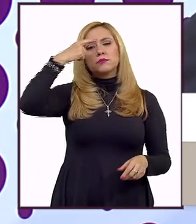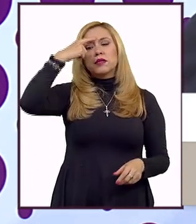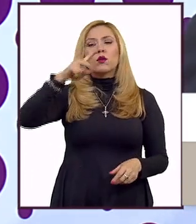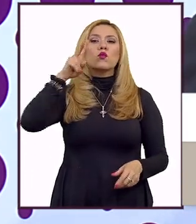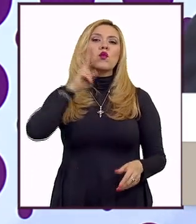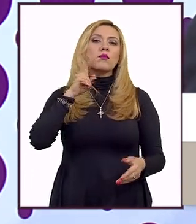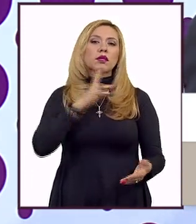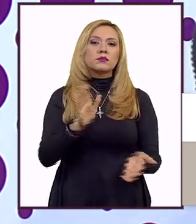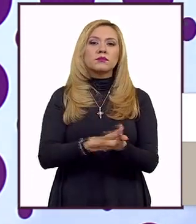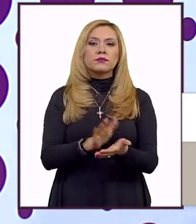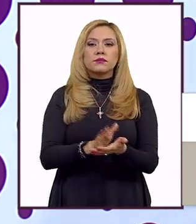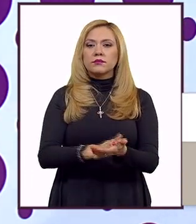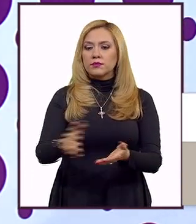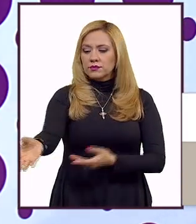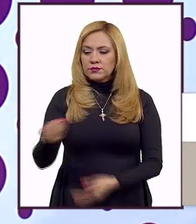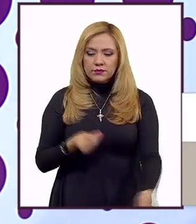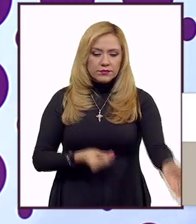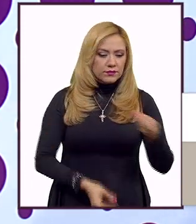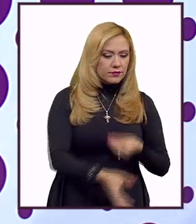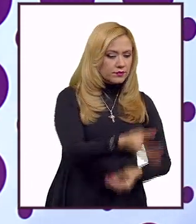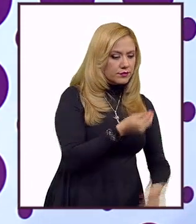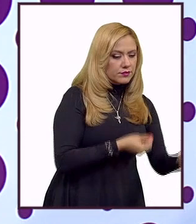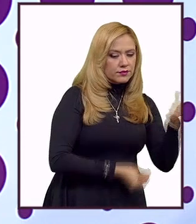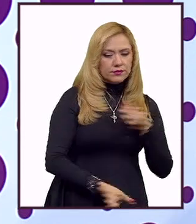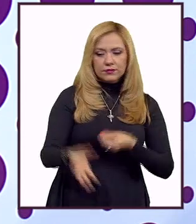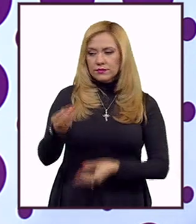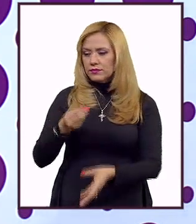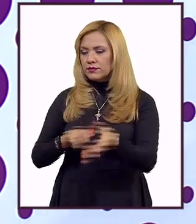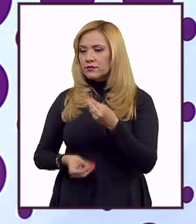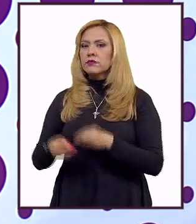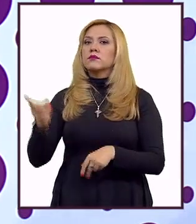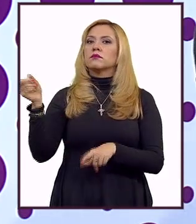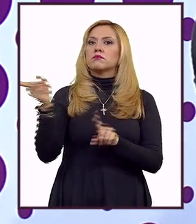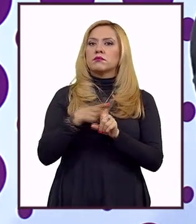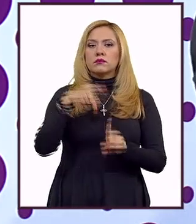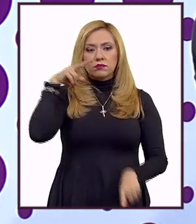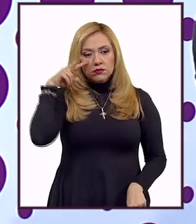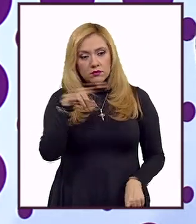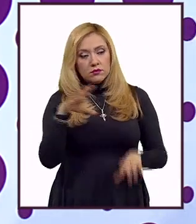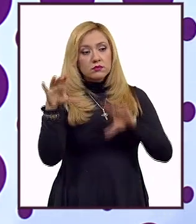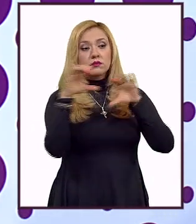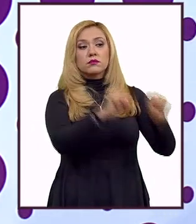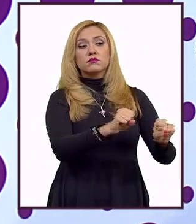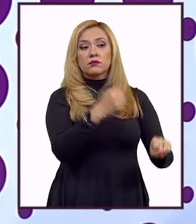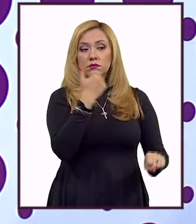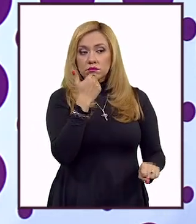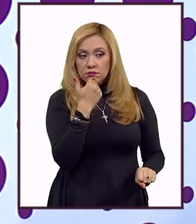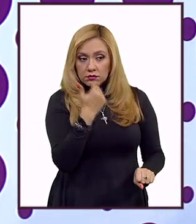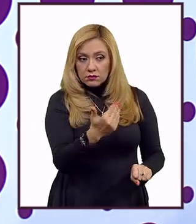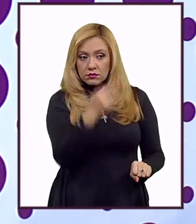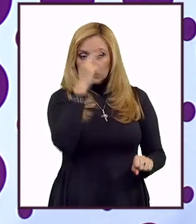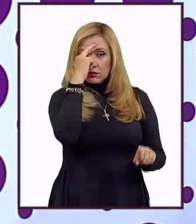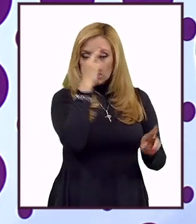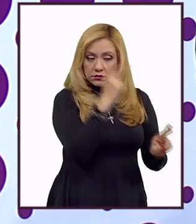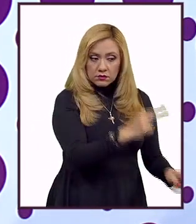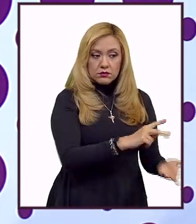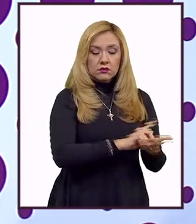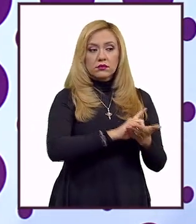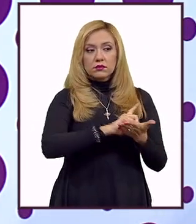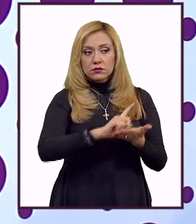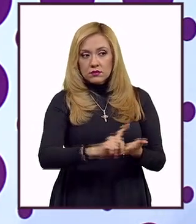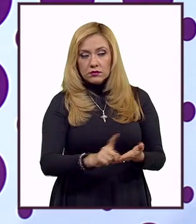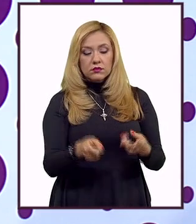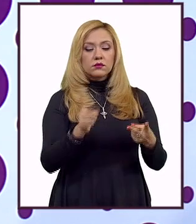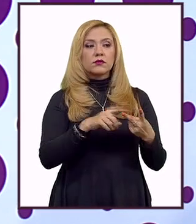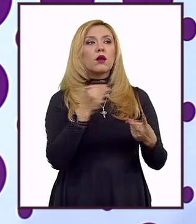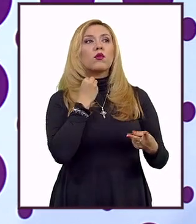porque el juez lo que hace es verificar si la detención estuvo apegada o no a derecho y si se respetaron derechos fundamentales y si